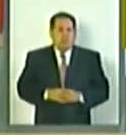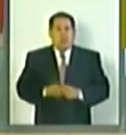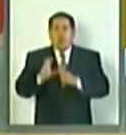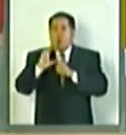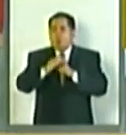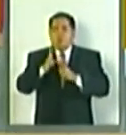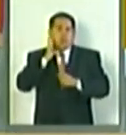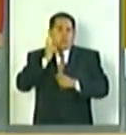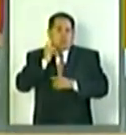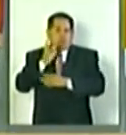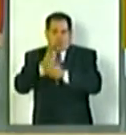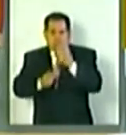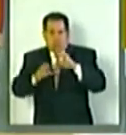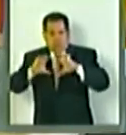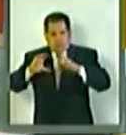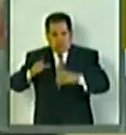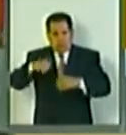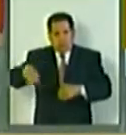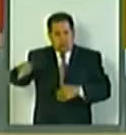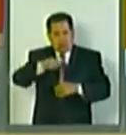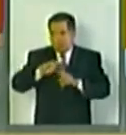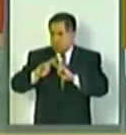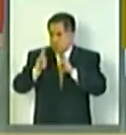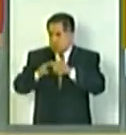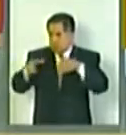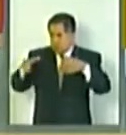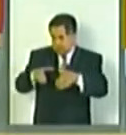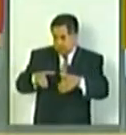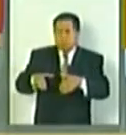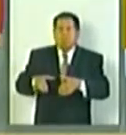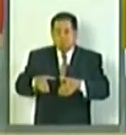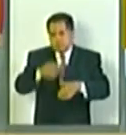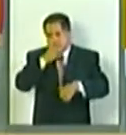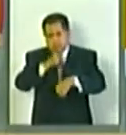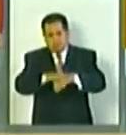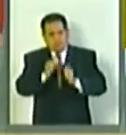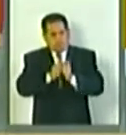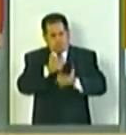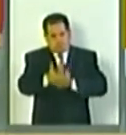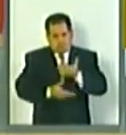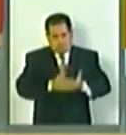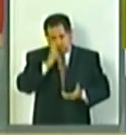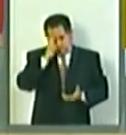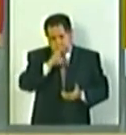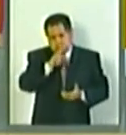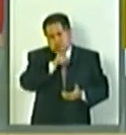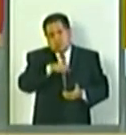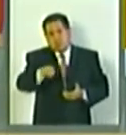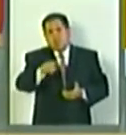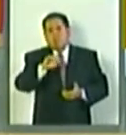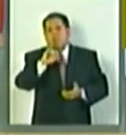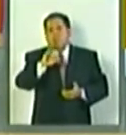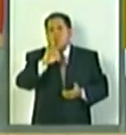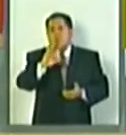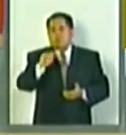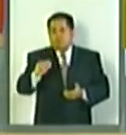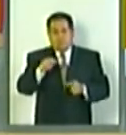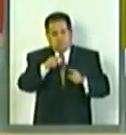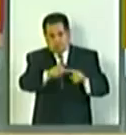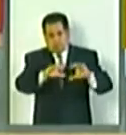Comisión Permanente del Congreso de la Unión exhorta respetuosamente al Instituto Federal